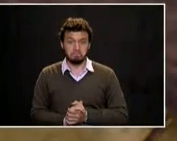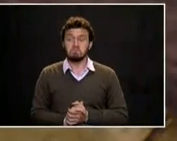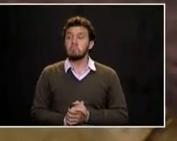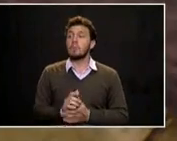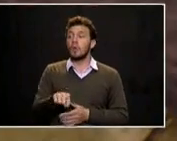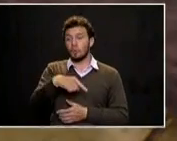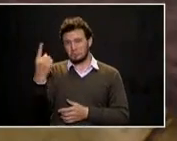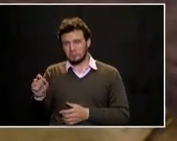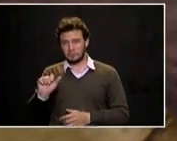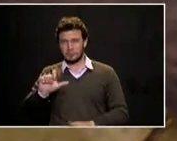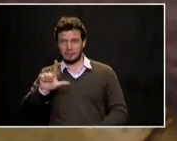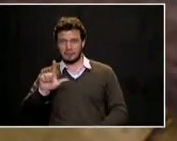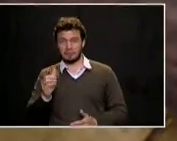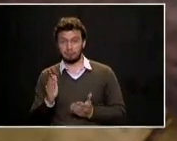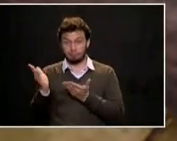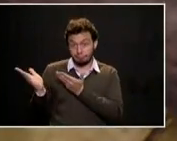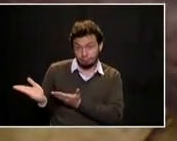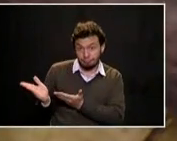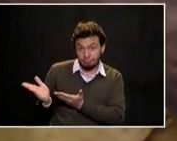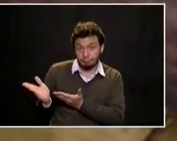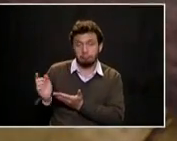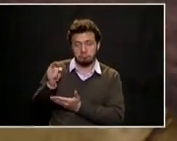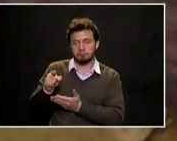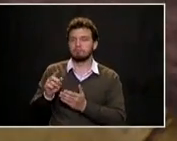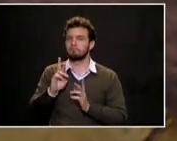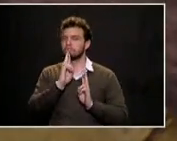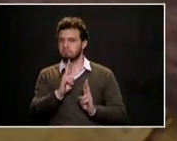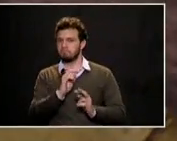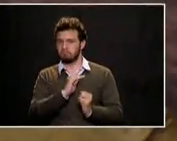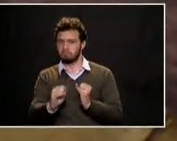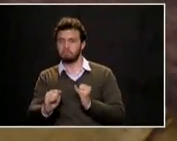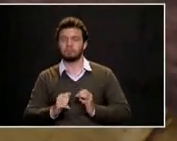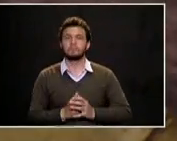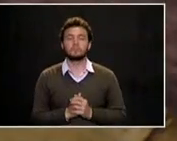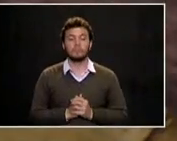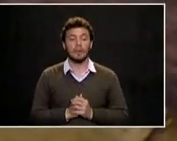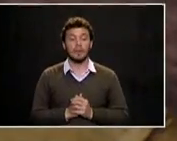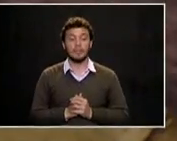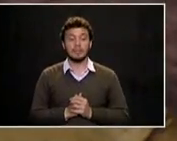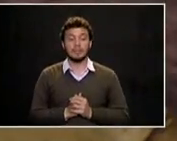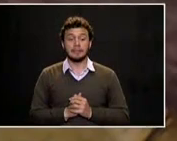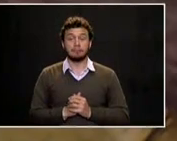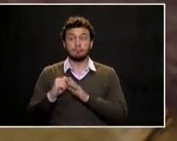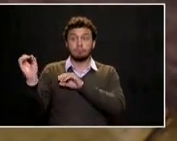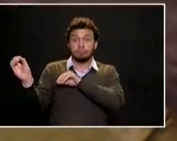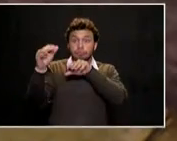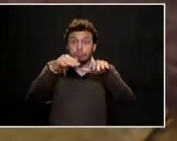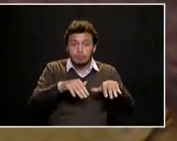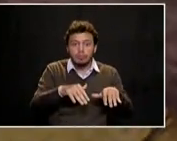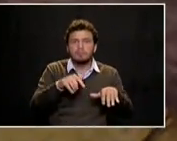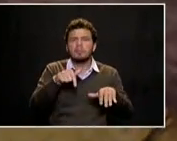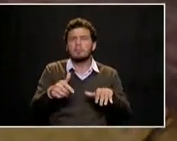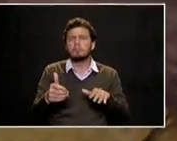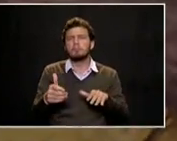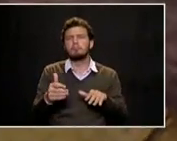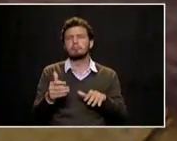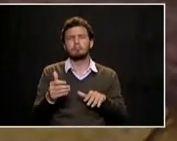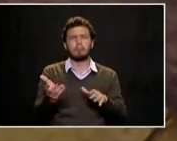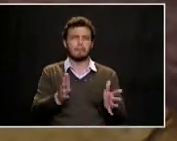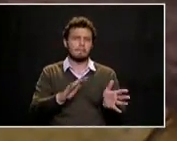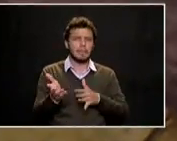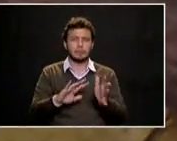75 mil venezolanos que hay en Medellín. Eso dice Migración Colombia, que han llegado formalmente, y se estima que pueda haber más